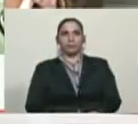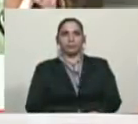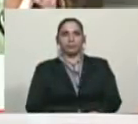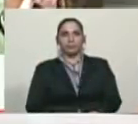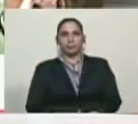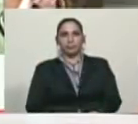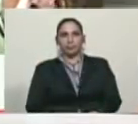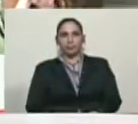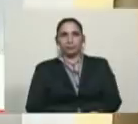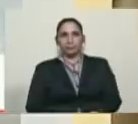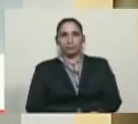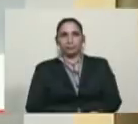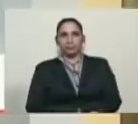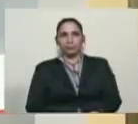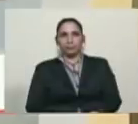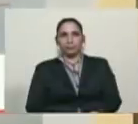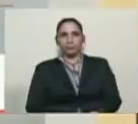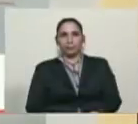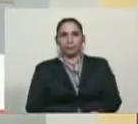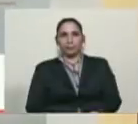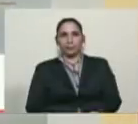no estoy traduciendo